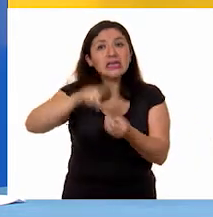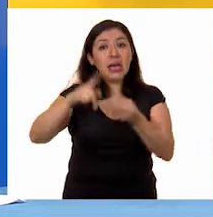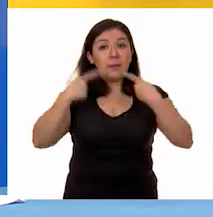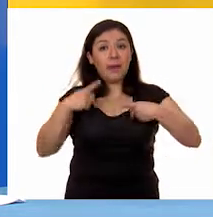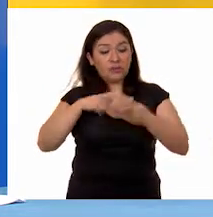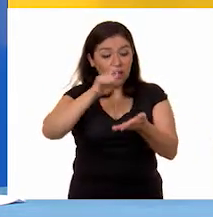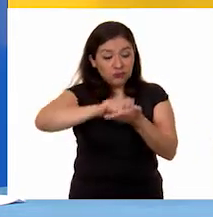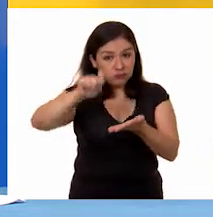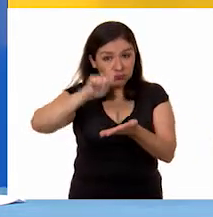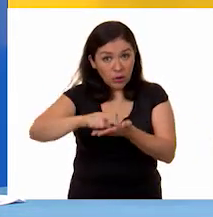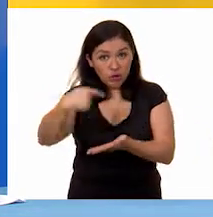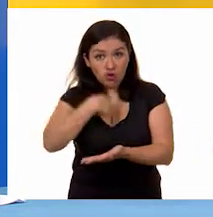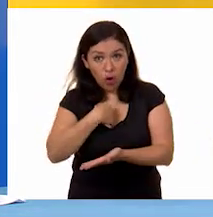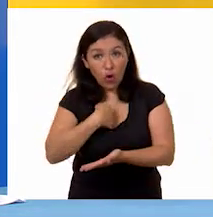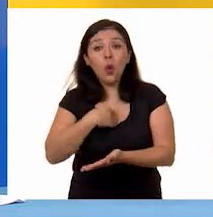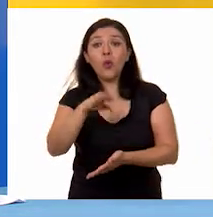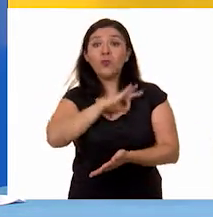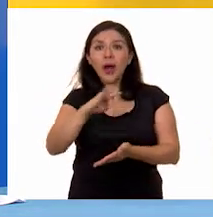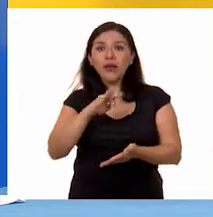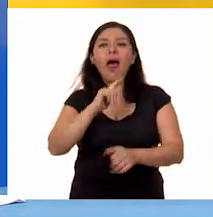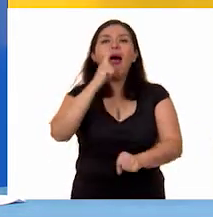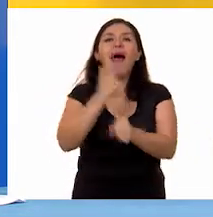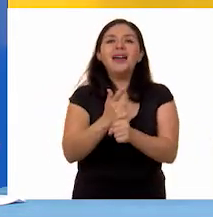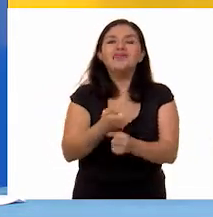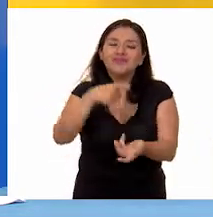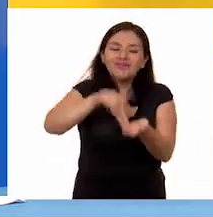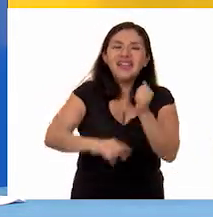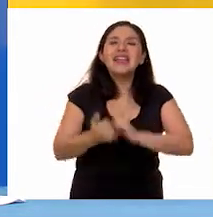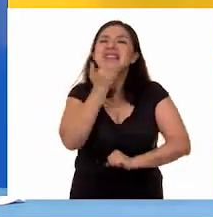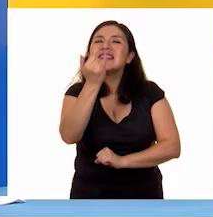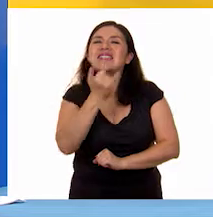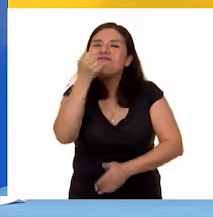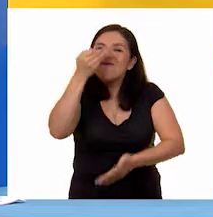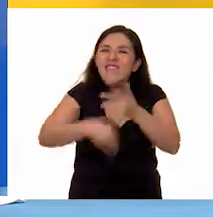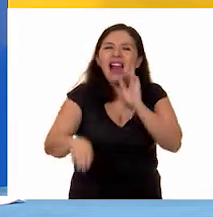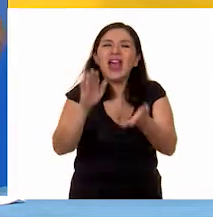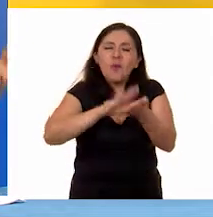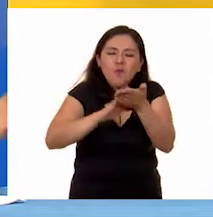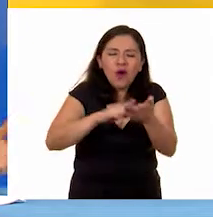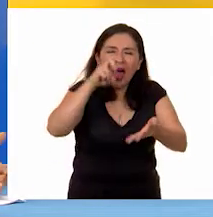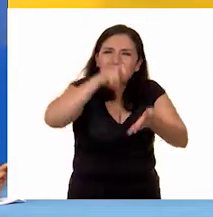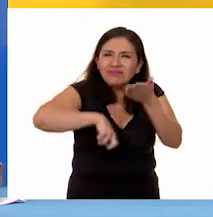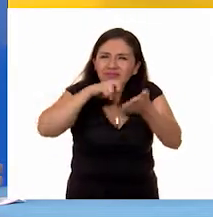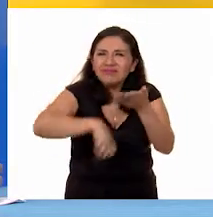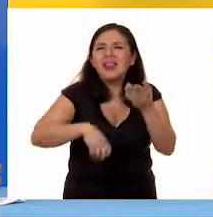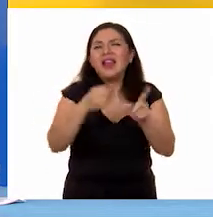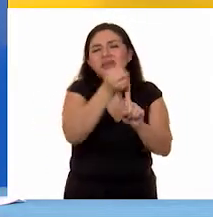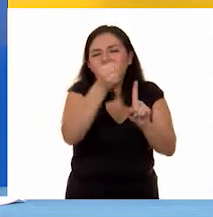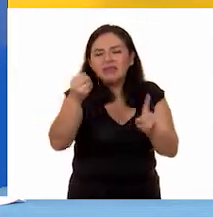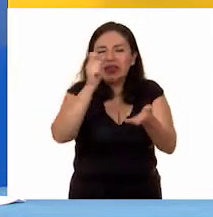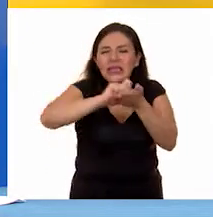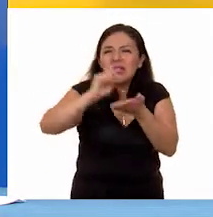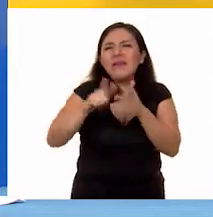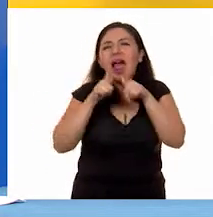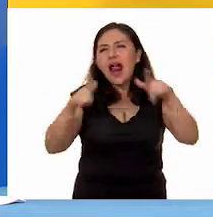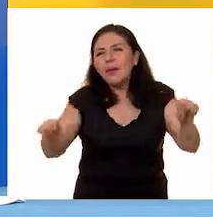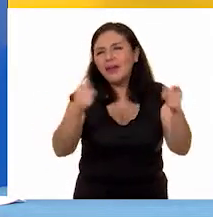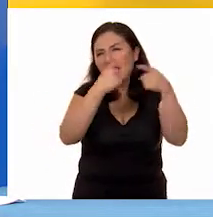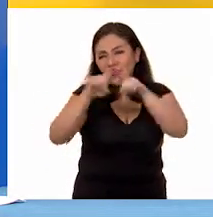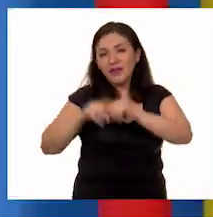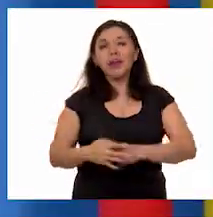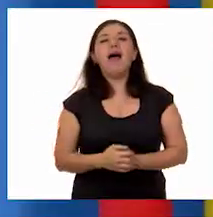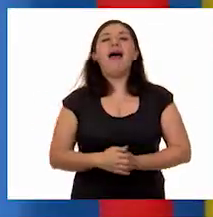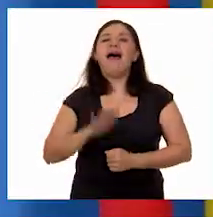escribimos somos nosotros, nos permite detectar errores u omisiones de redacción, ortografía o gramática. Ah, me